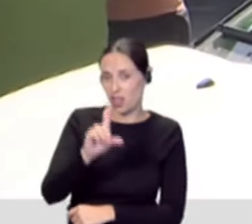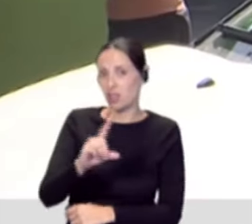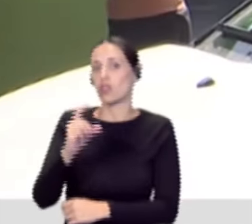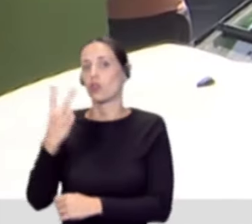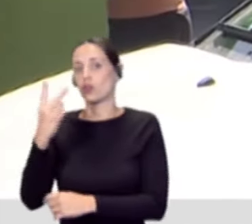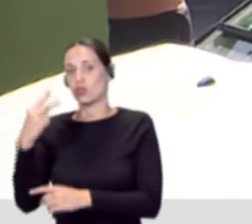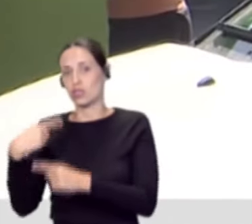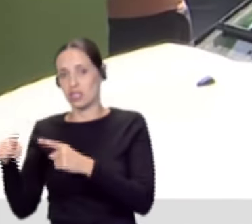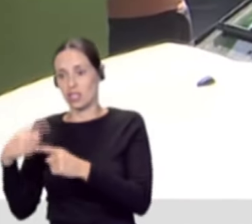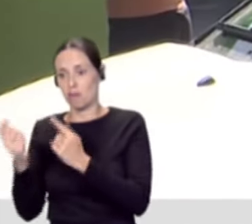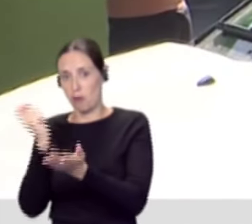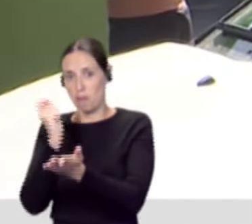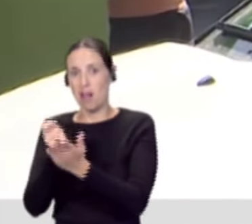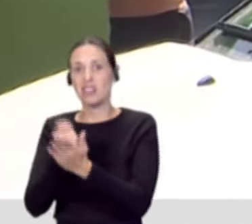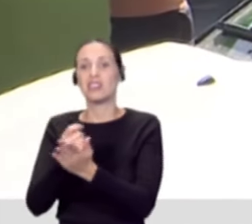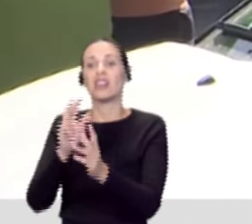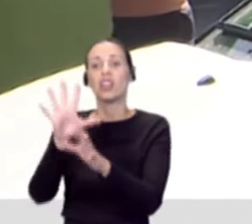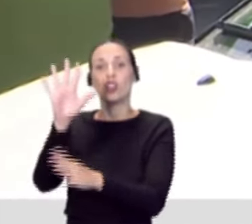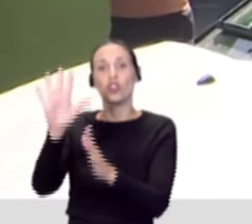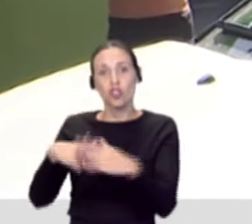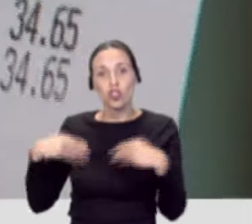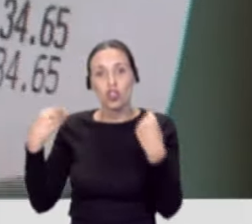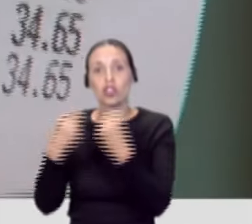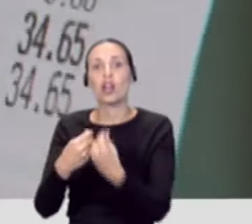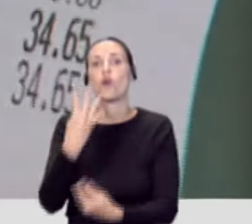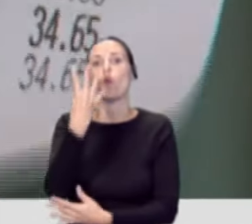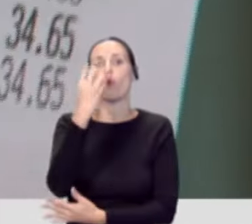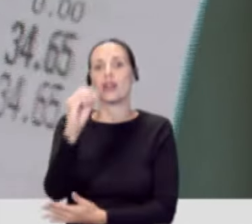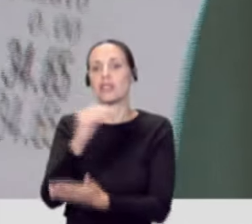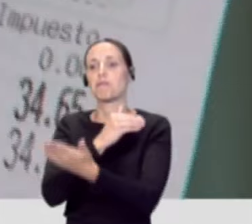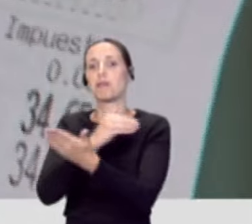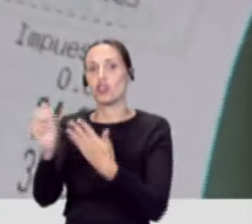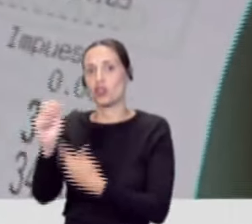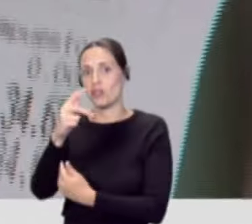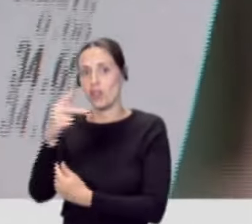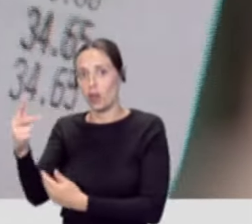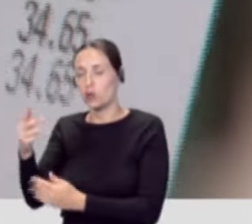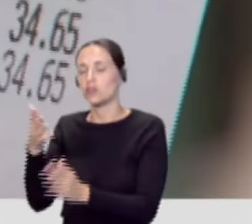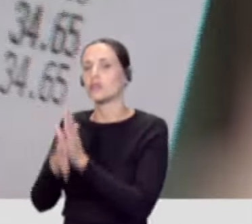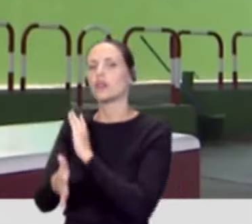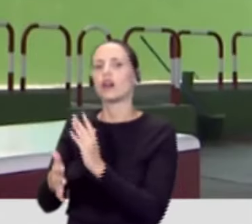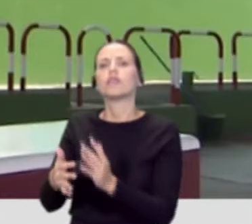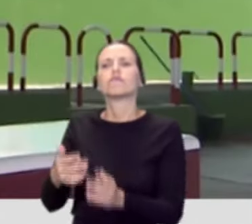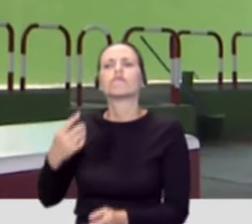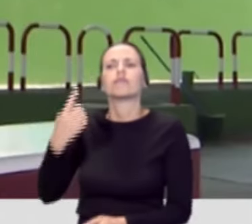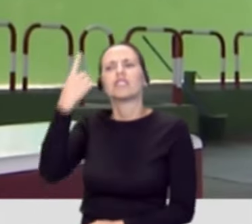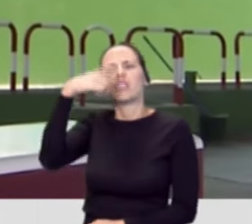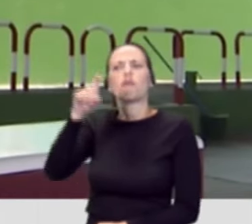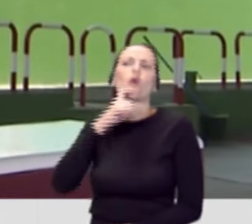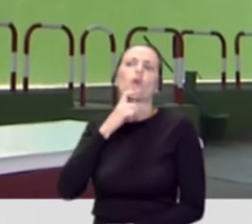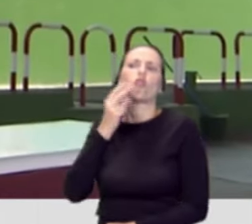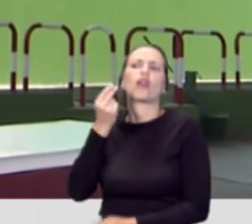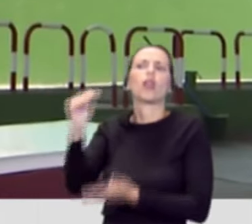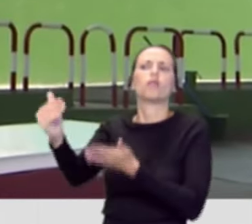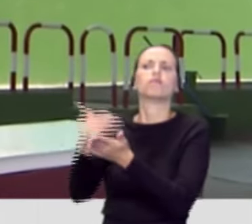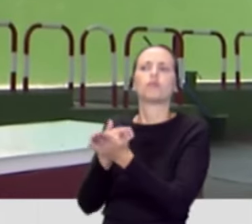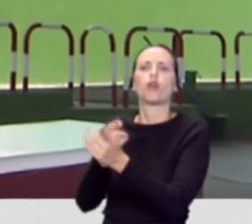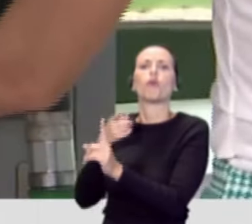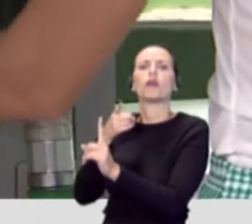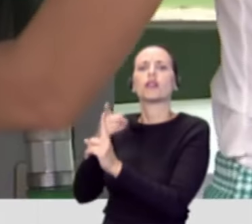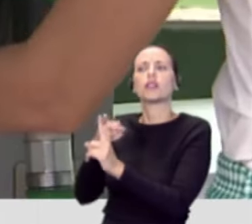de euros. Habría que garantizar que realmente esos 40 millones sean para tal fin. Sí, por supuesto. Eso